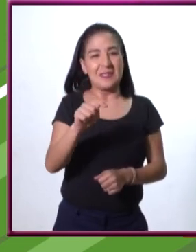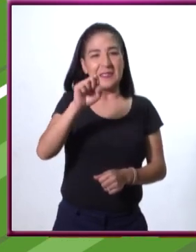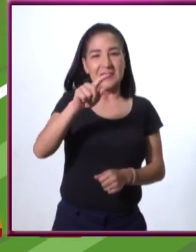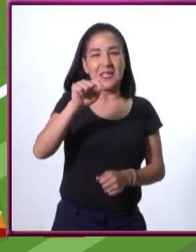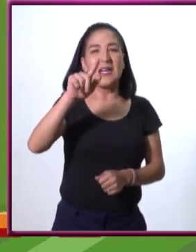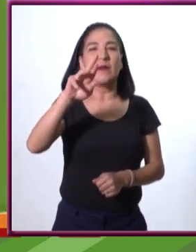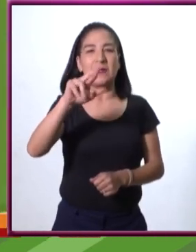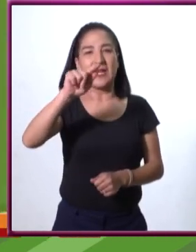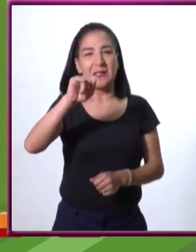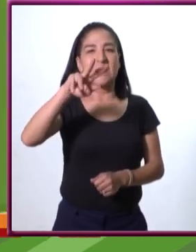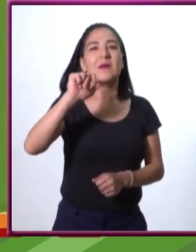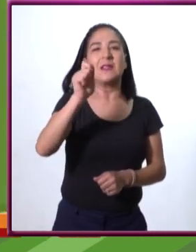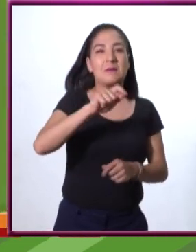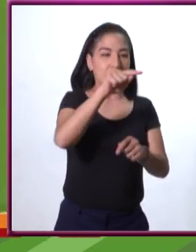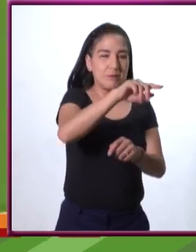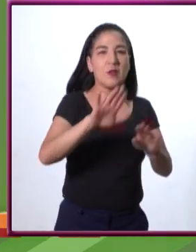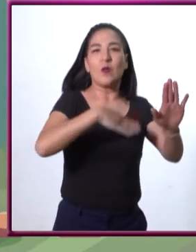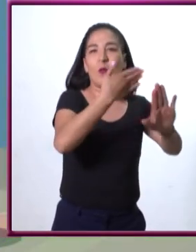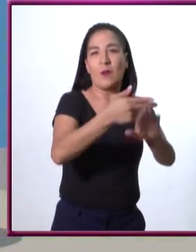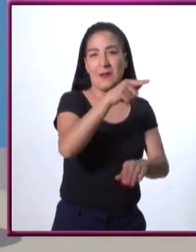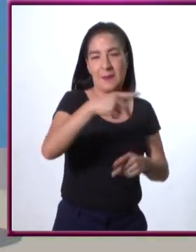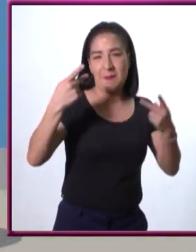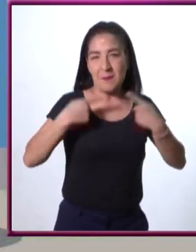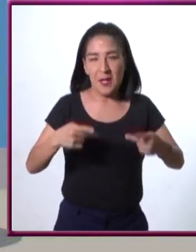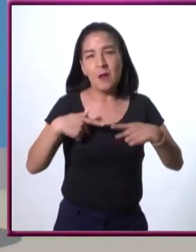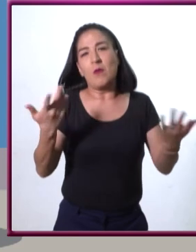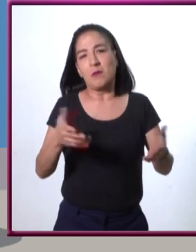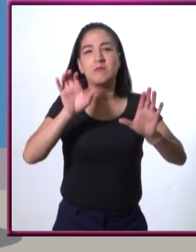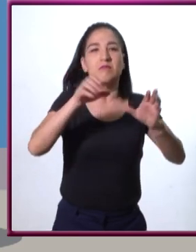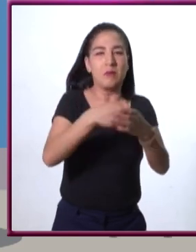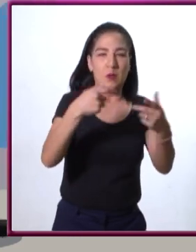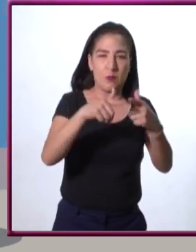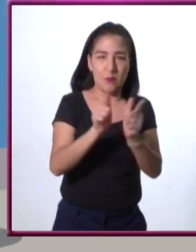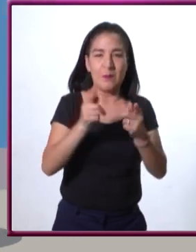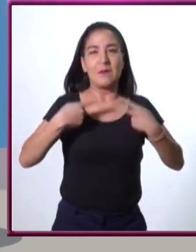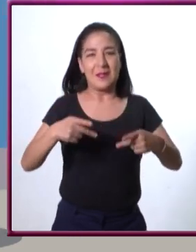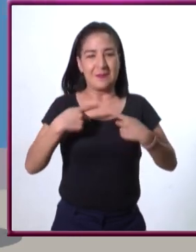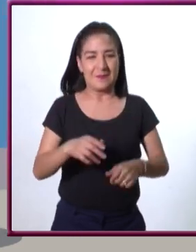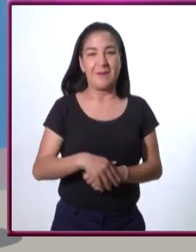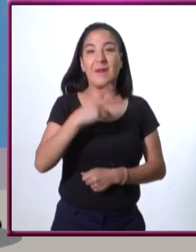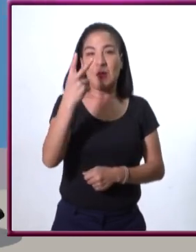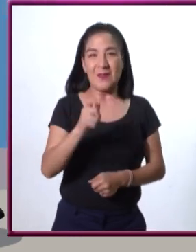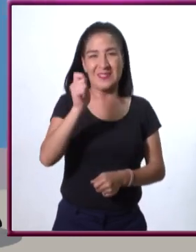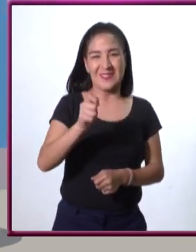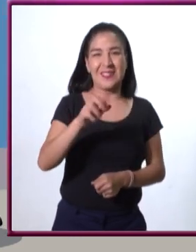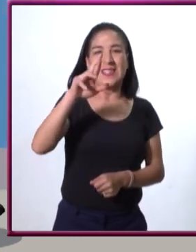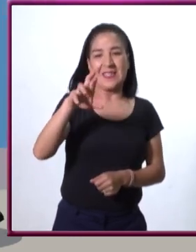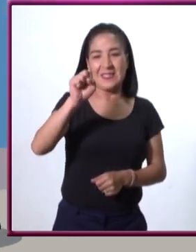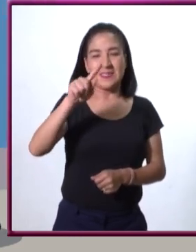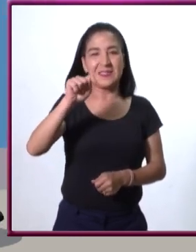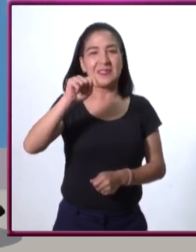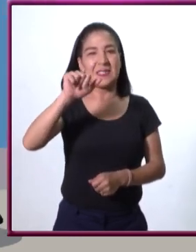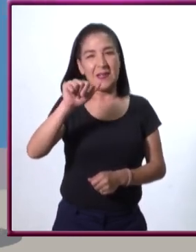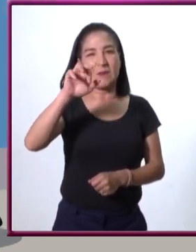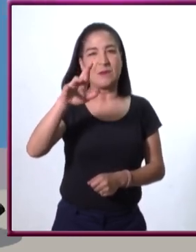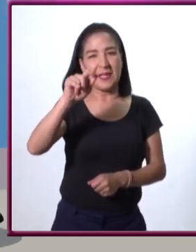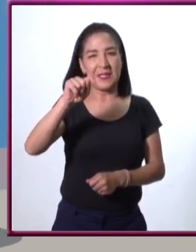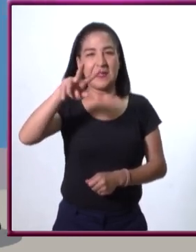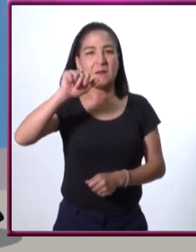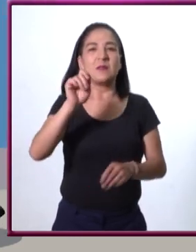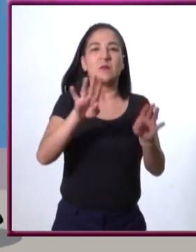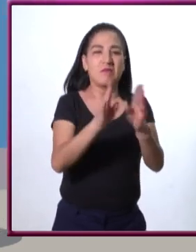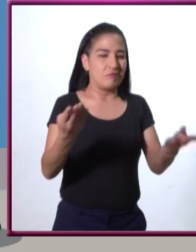en contra de las personas y de una comunidad. 2. La justicia retributiva separa, encierra o aísla a